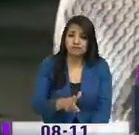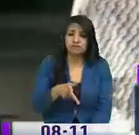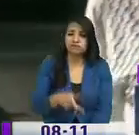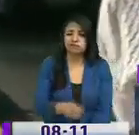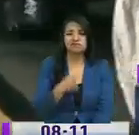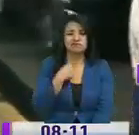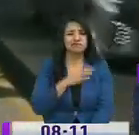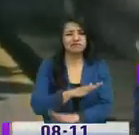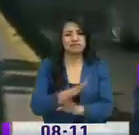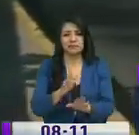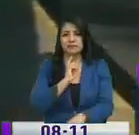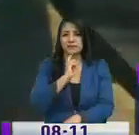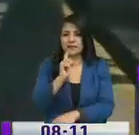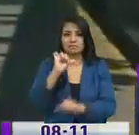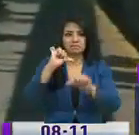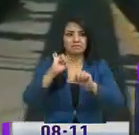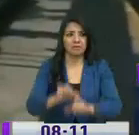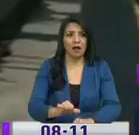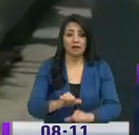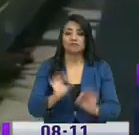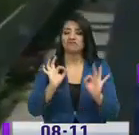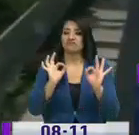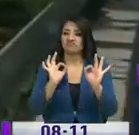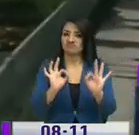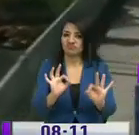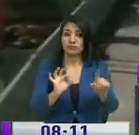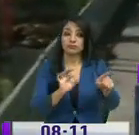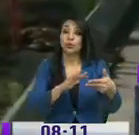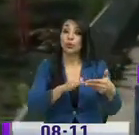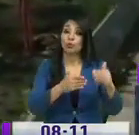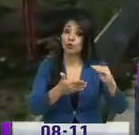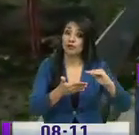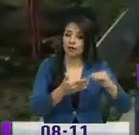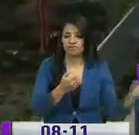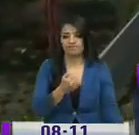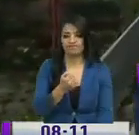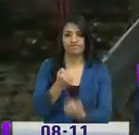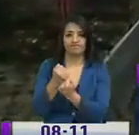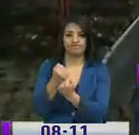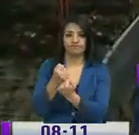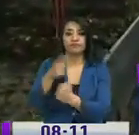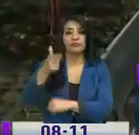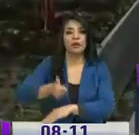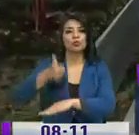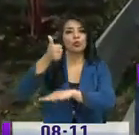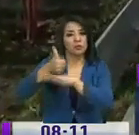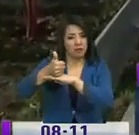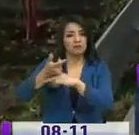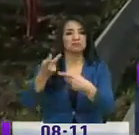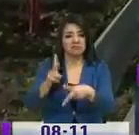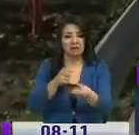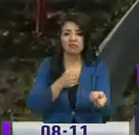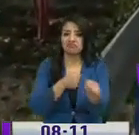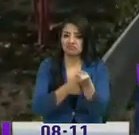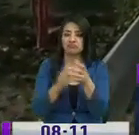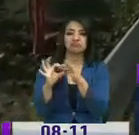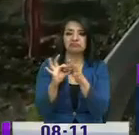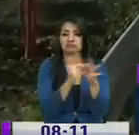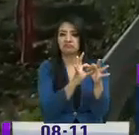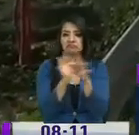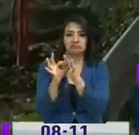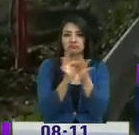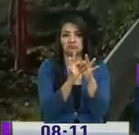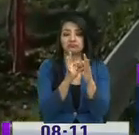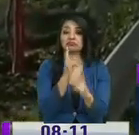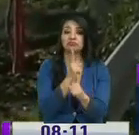manera. Realmente este ha sido un trabajo parte de la comunidad, parte del EMOV, del EMAP, y se ha